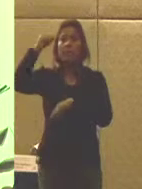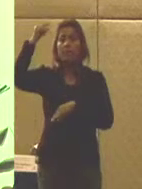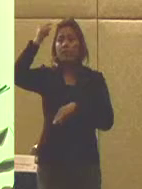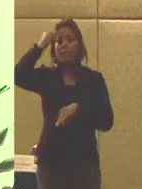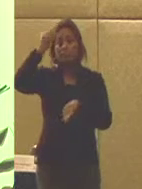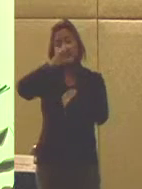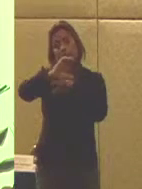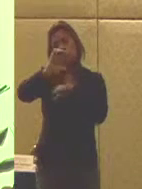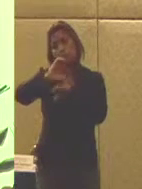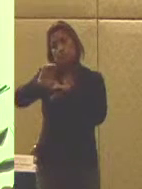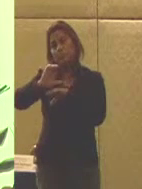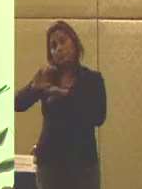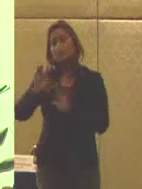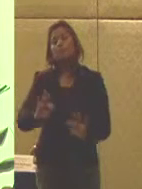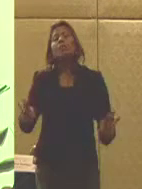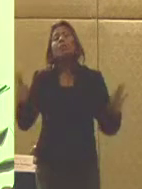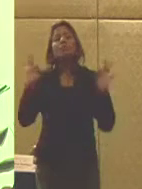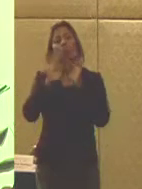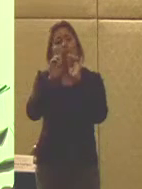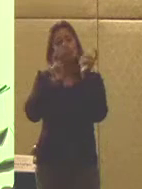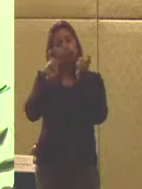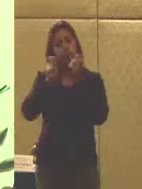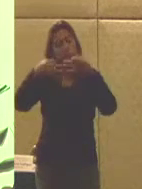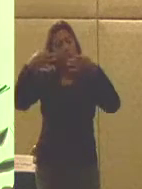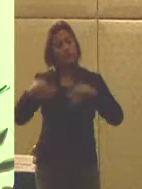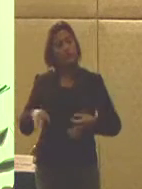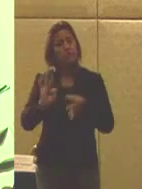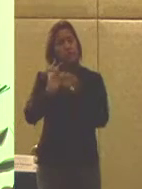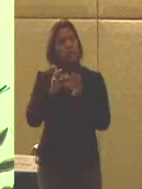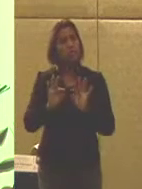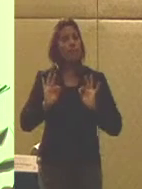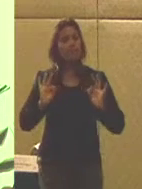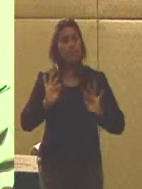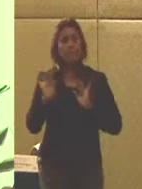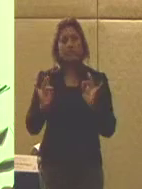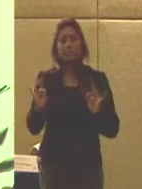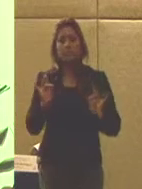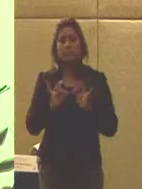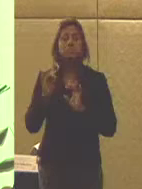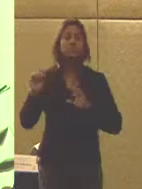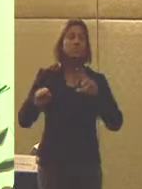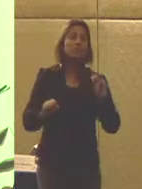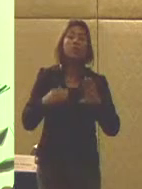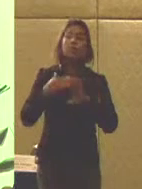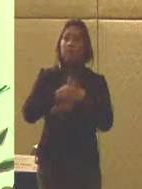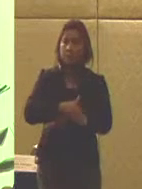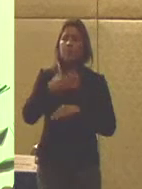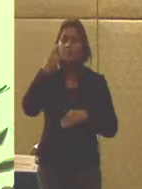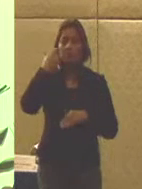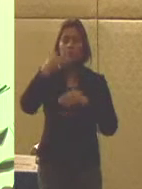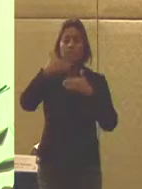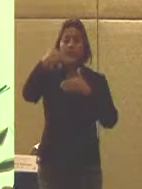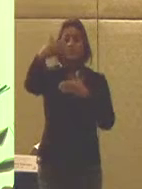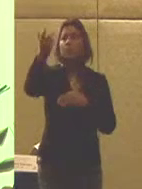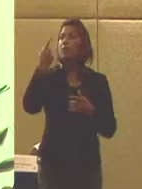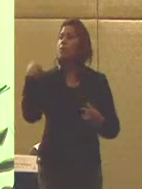sido la medición de la efectividad de la inversión. Este es un tema que luego vamos a ver se va repitiendo, porque